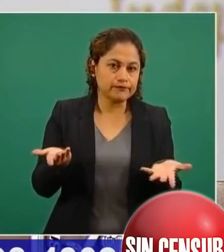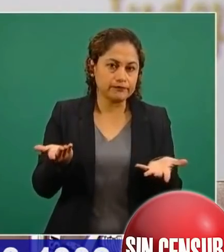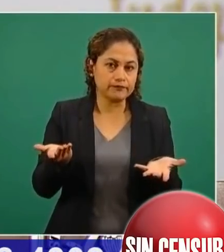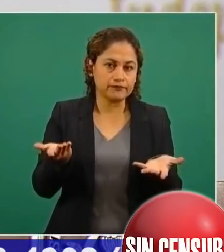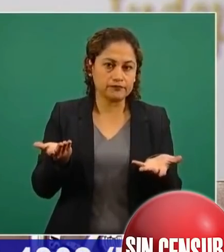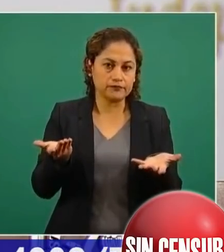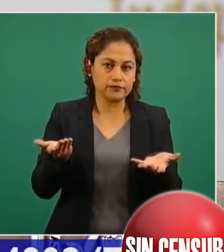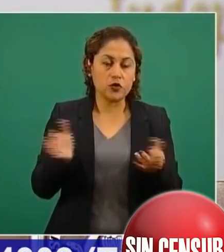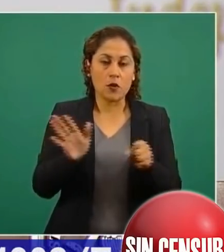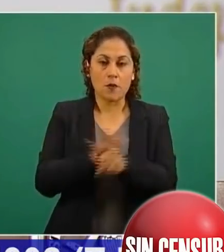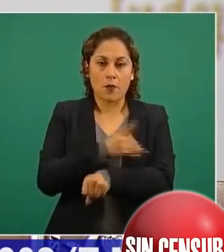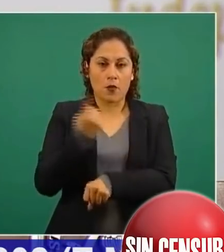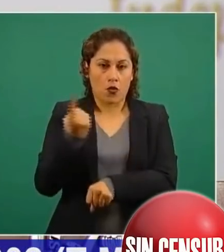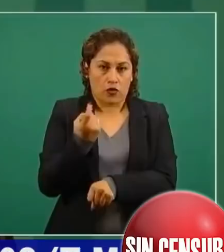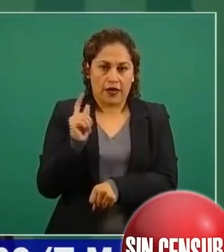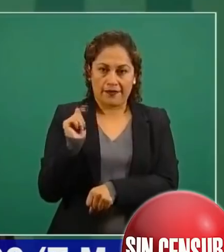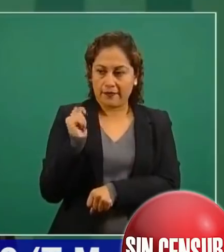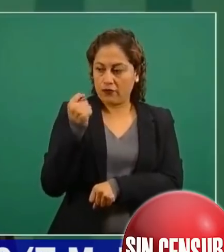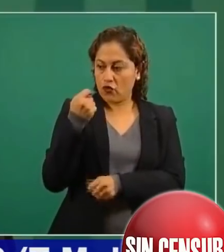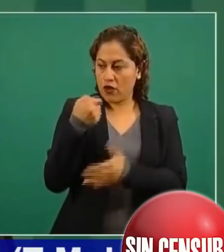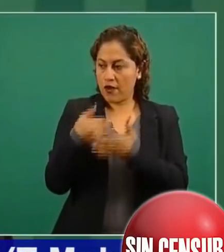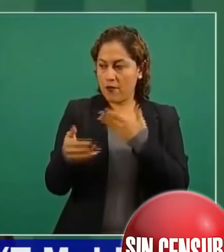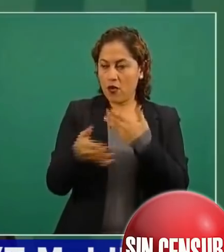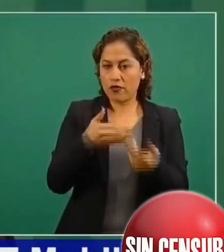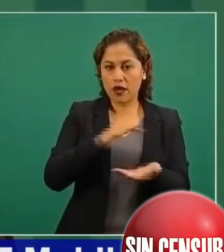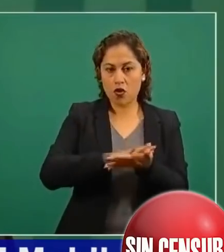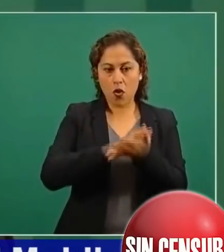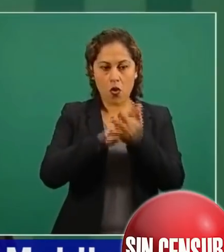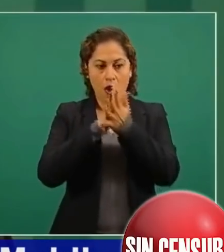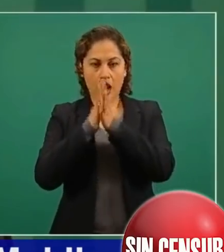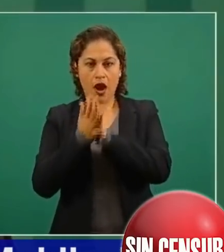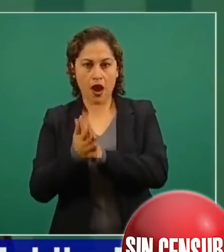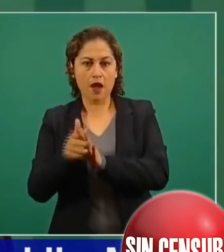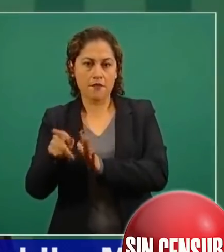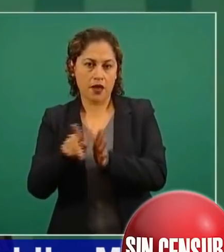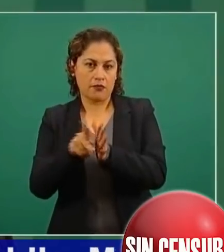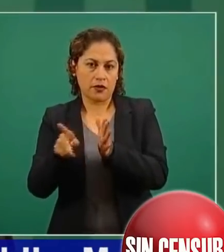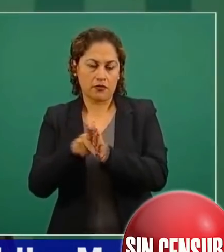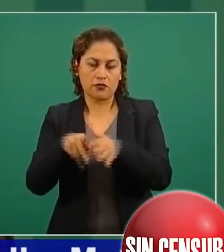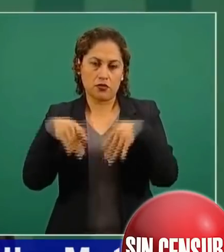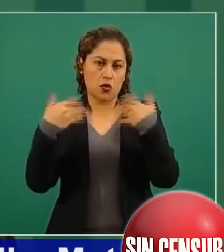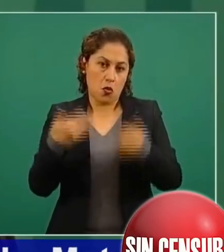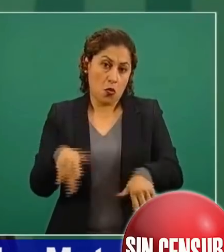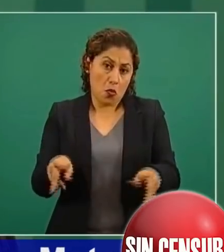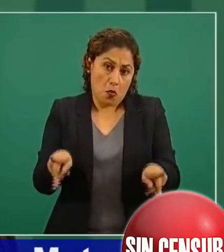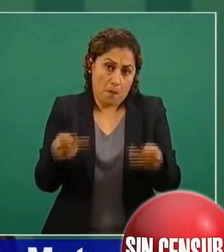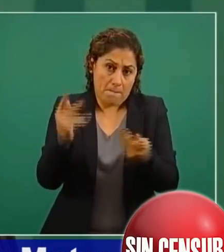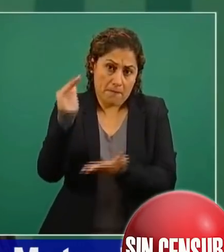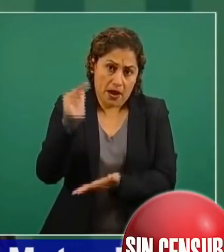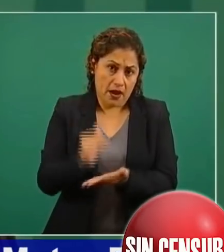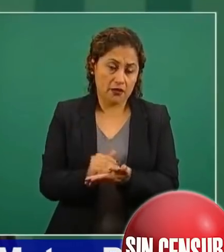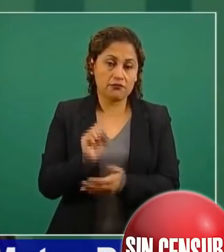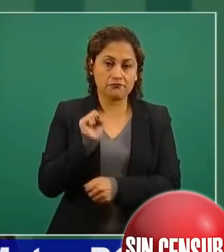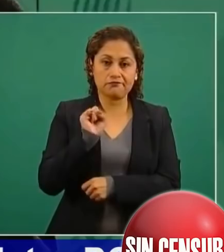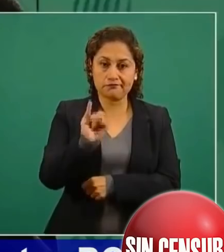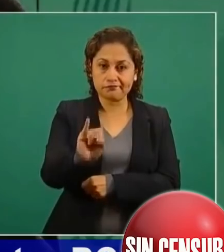En los cambios estos que se están llevando a cabo. Y es un tema interesante